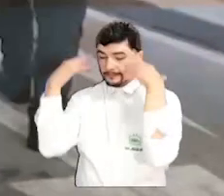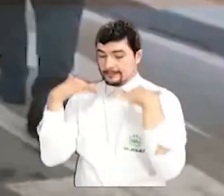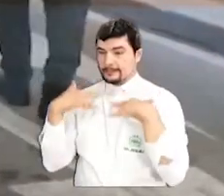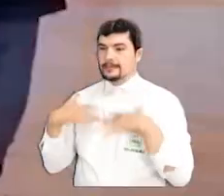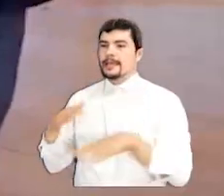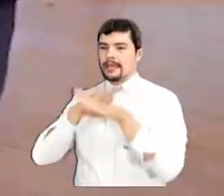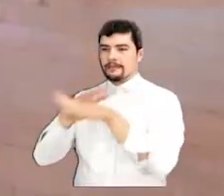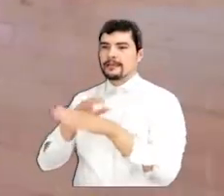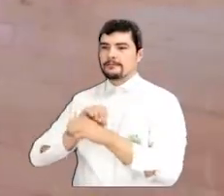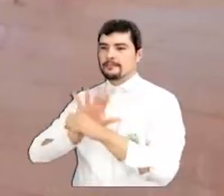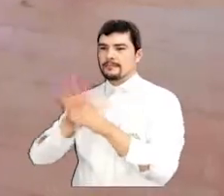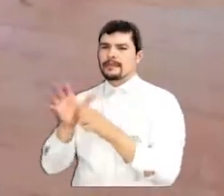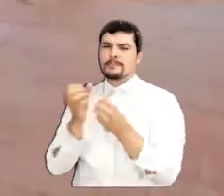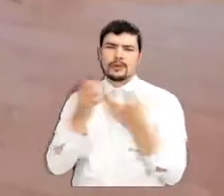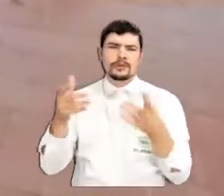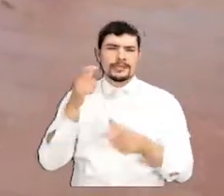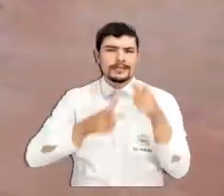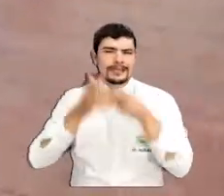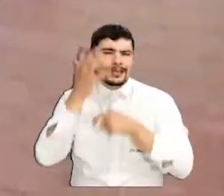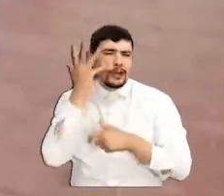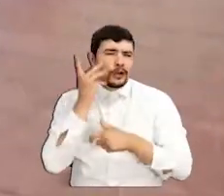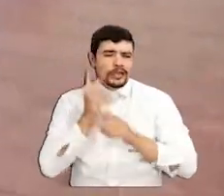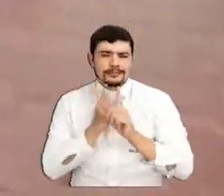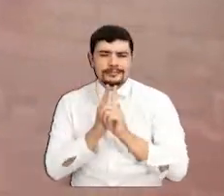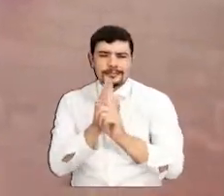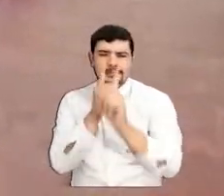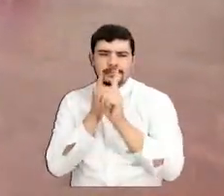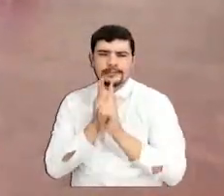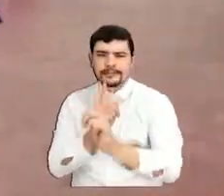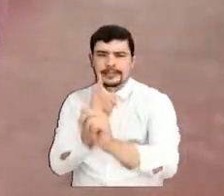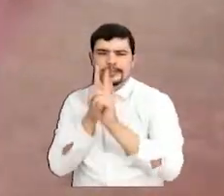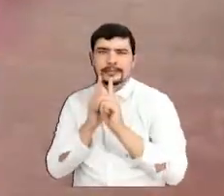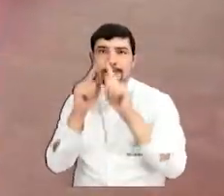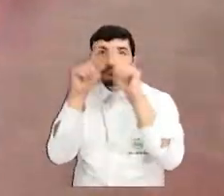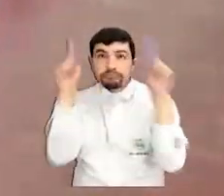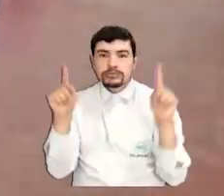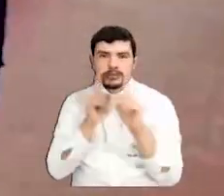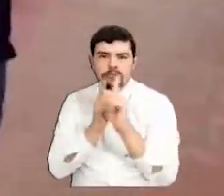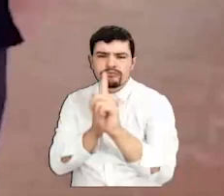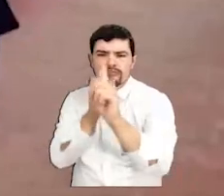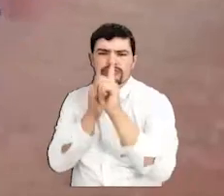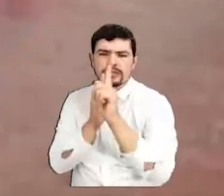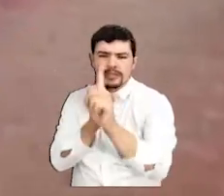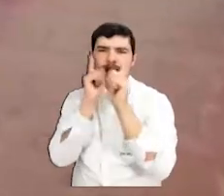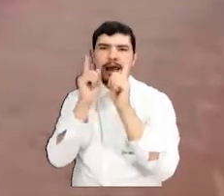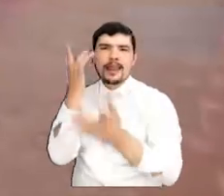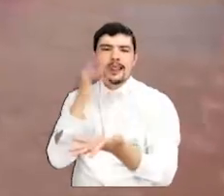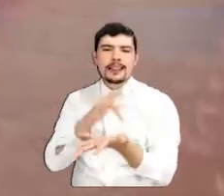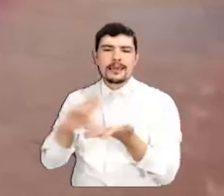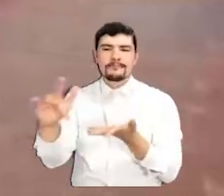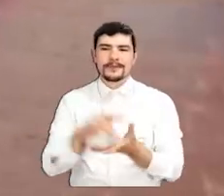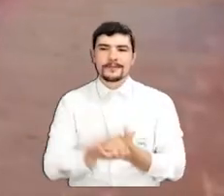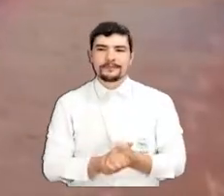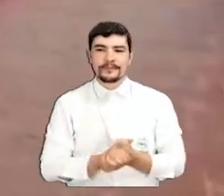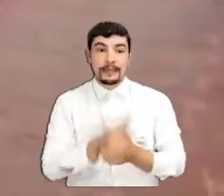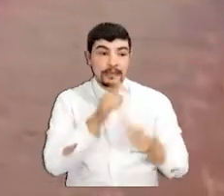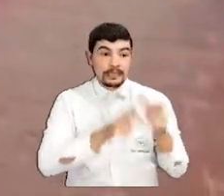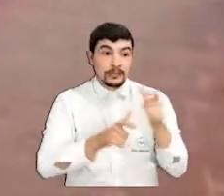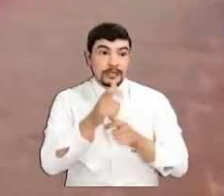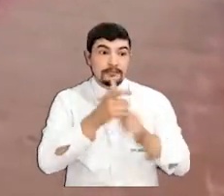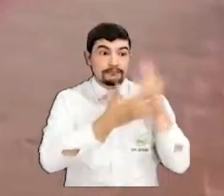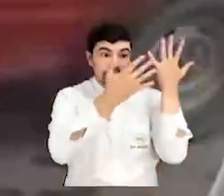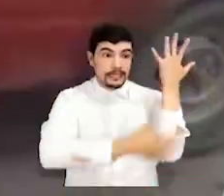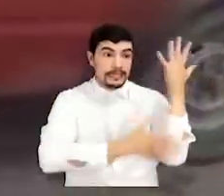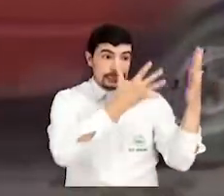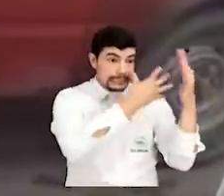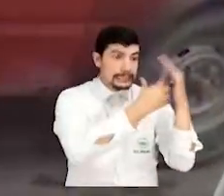municipio cuando regresen deben ser desinfectados también esta cabina fue construida por los mismos empleados de la empresa pública del